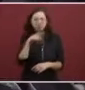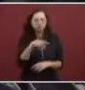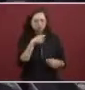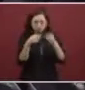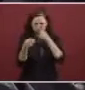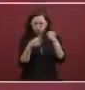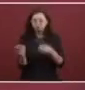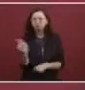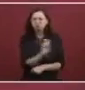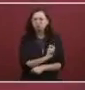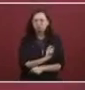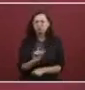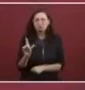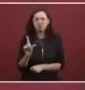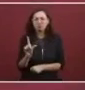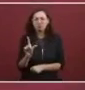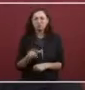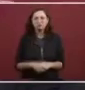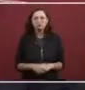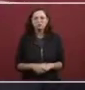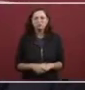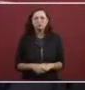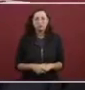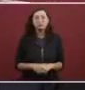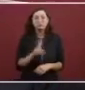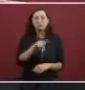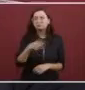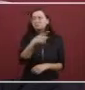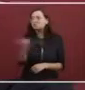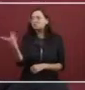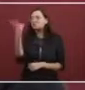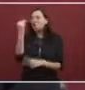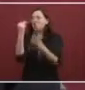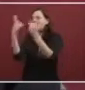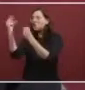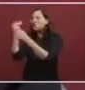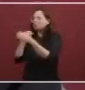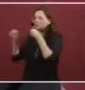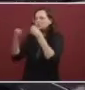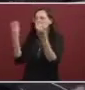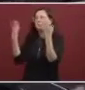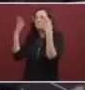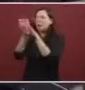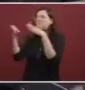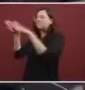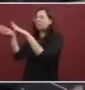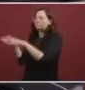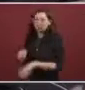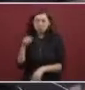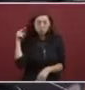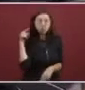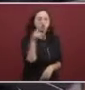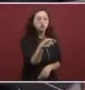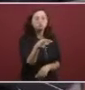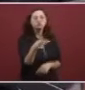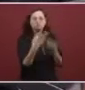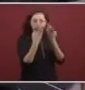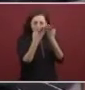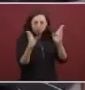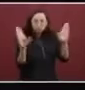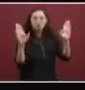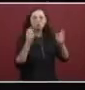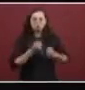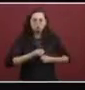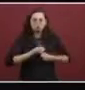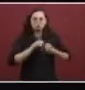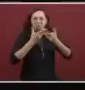profesional, que en los tiempos en que nos cerraban los espacios, tú nos dabas oportunidad de manifestarnos,